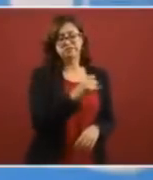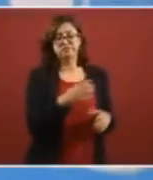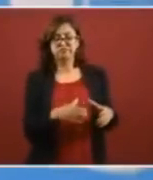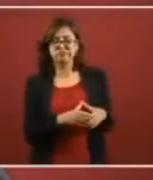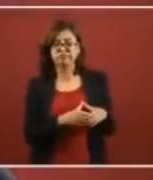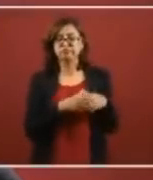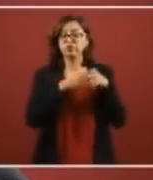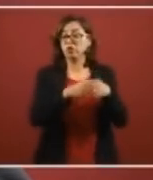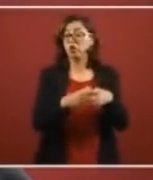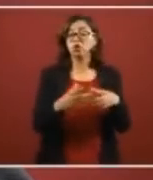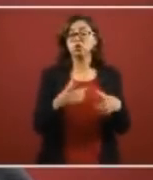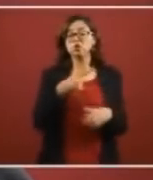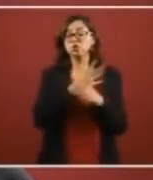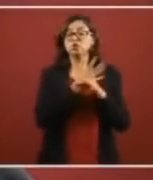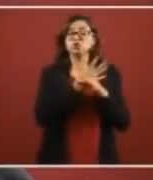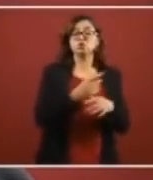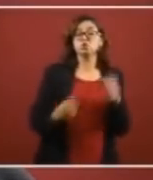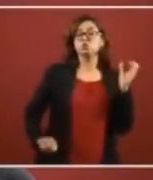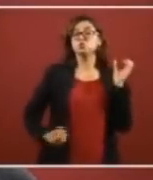Ese es el nuevo paradigma.